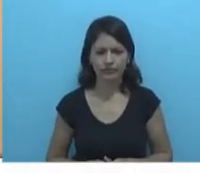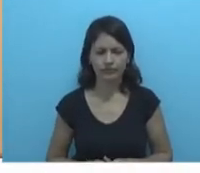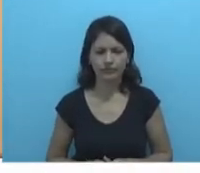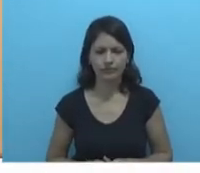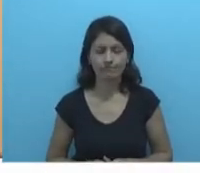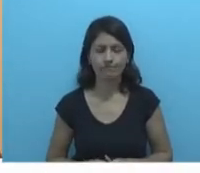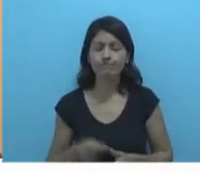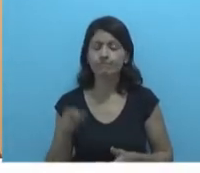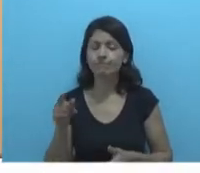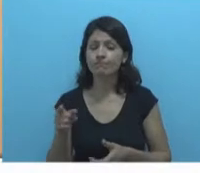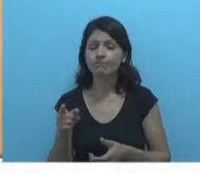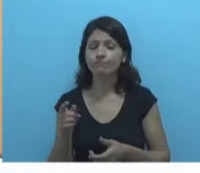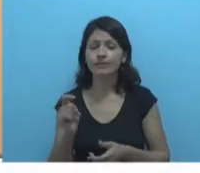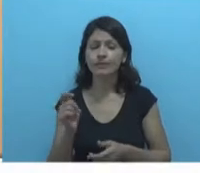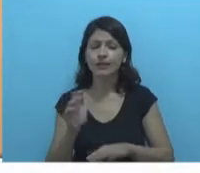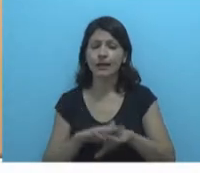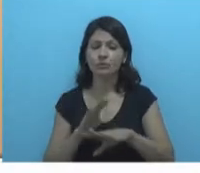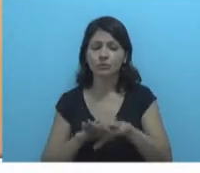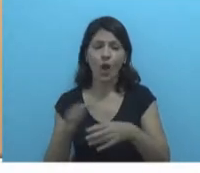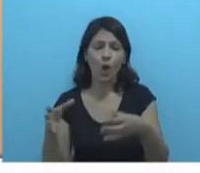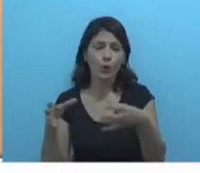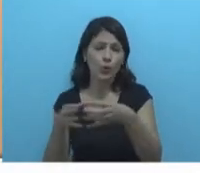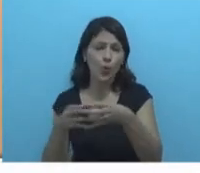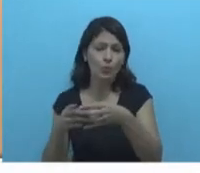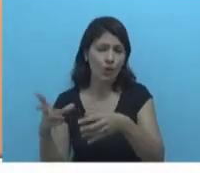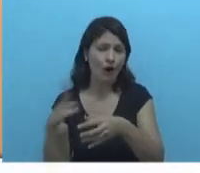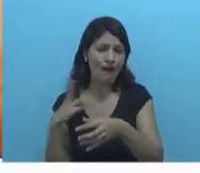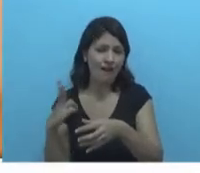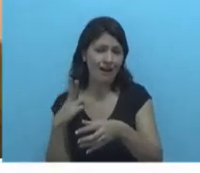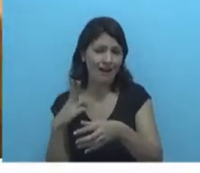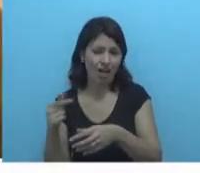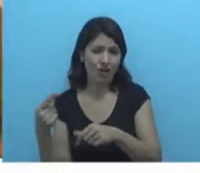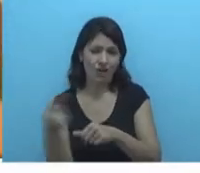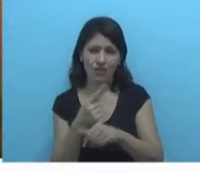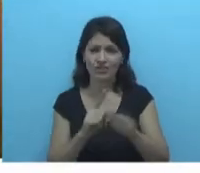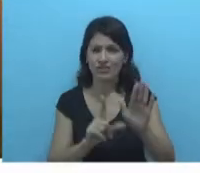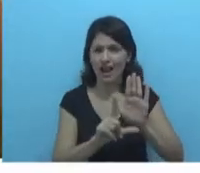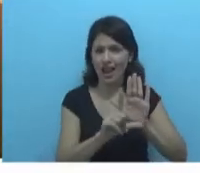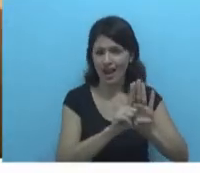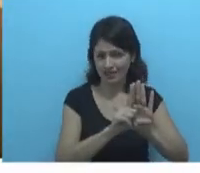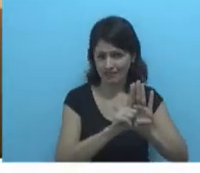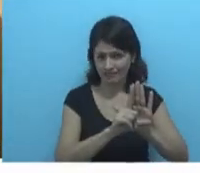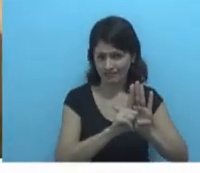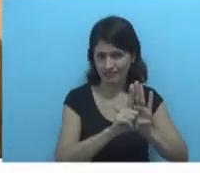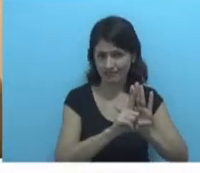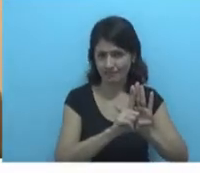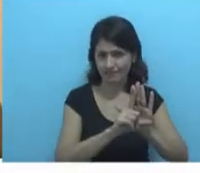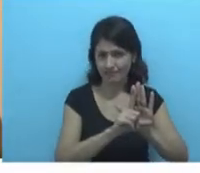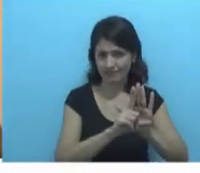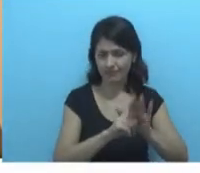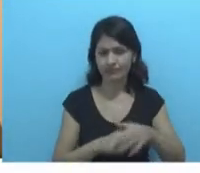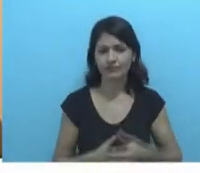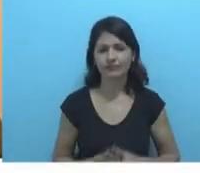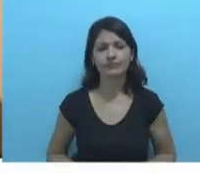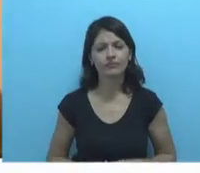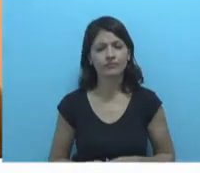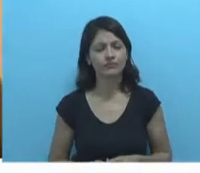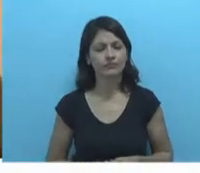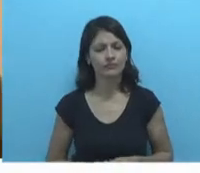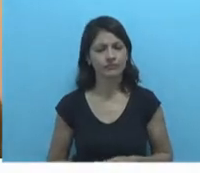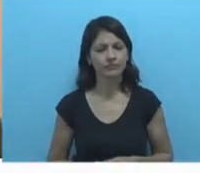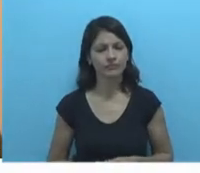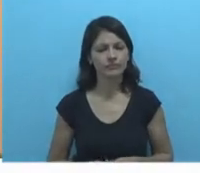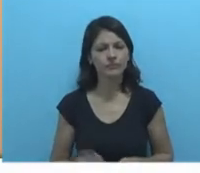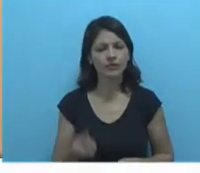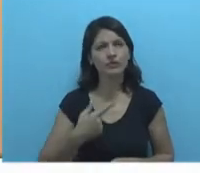esa ley de abastecimiento que hubiese permitido hacer lo que tenemos que hacer: trabajar sobre